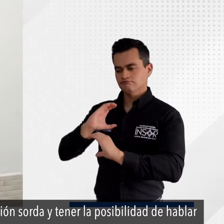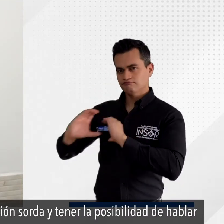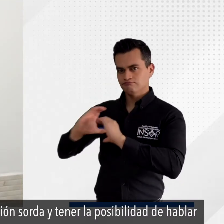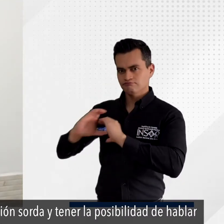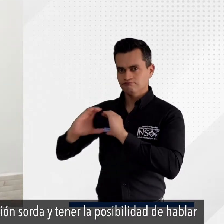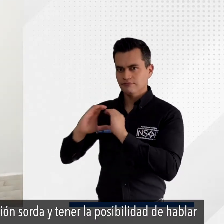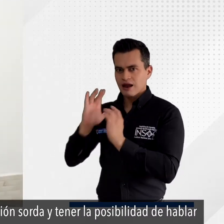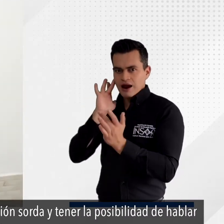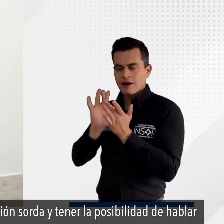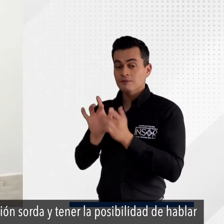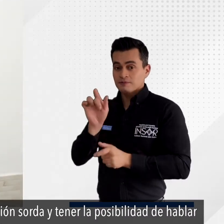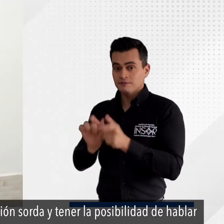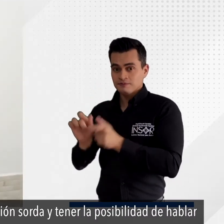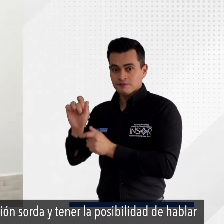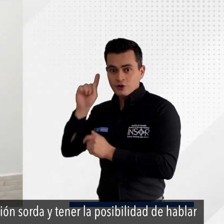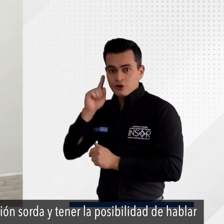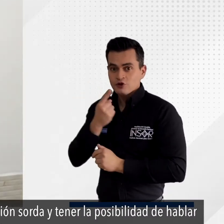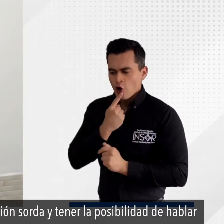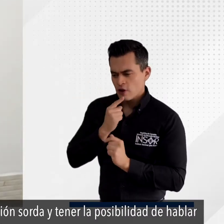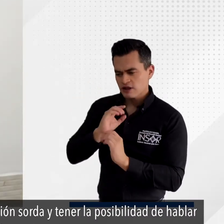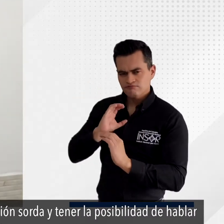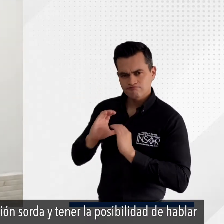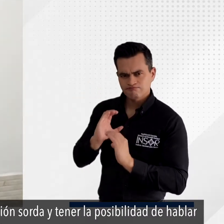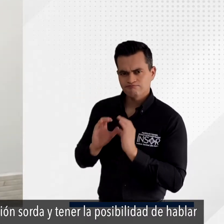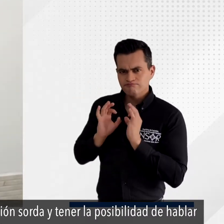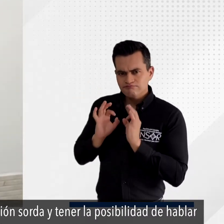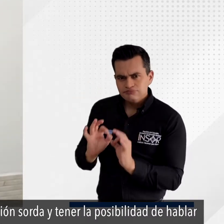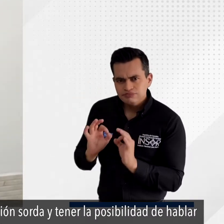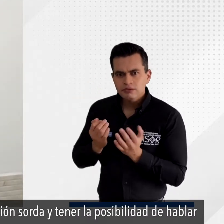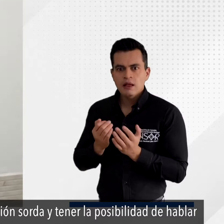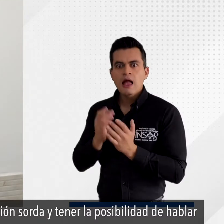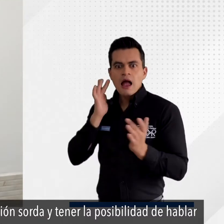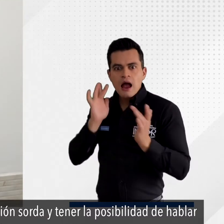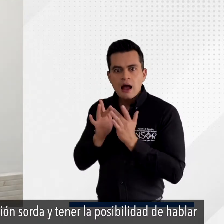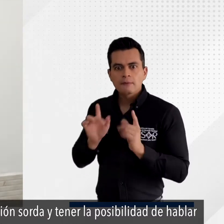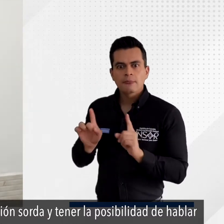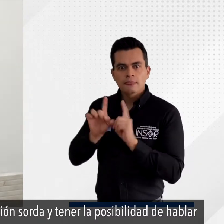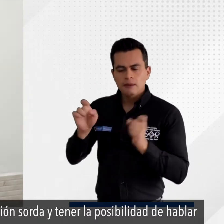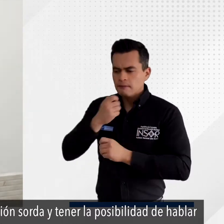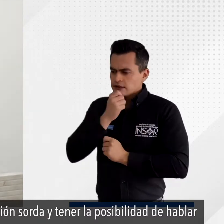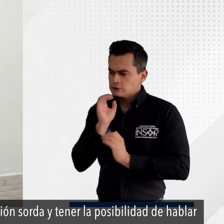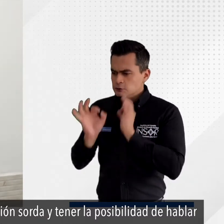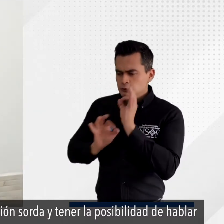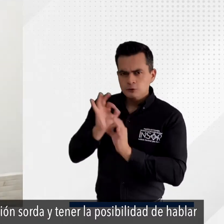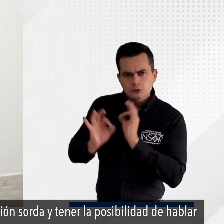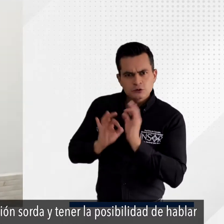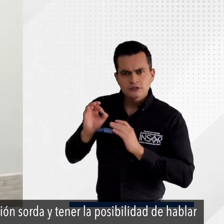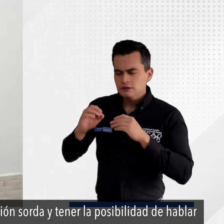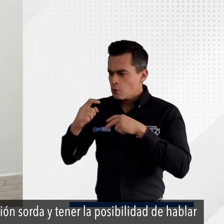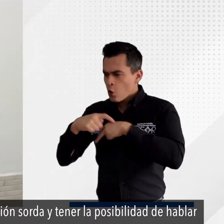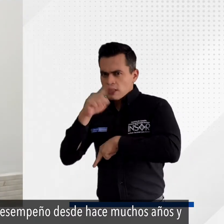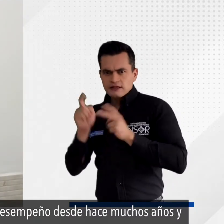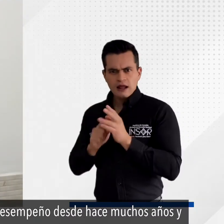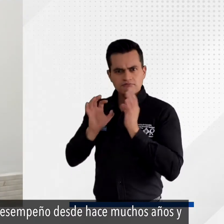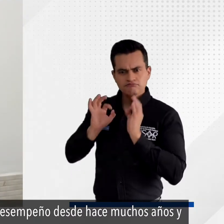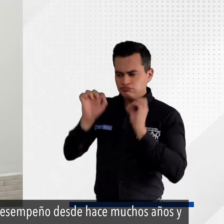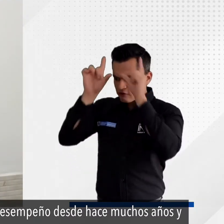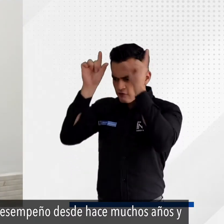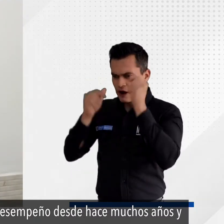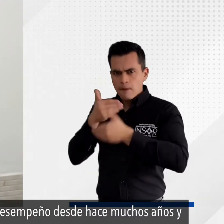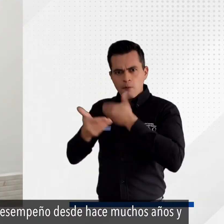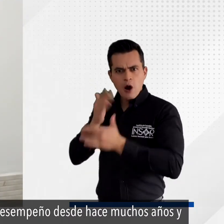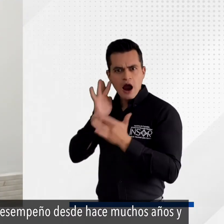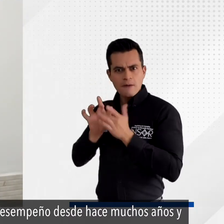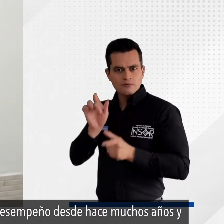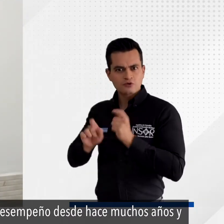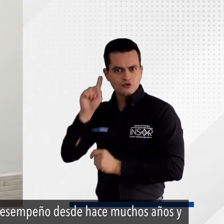comunicación asertiva con la población sorda y tener la posibilidad de hablar de un cuidado integral de enfermería para ellos.